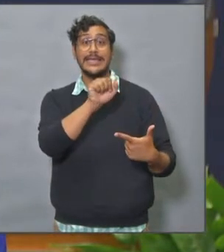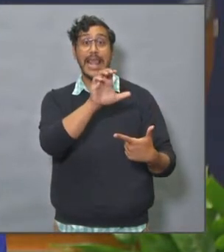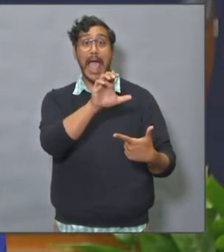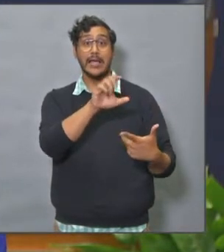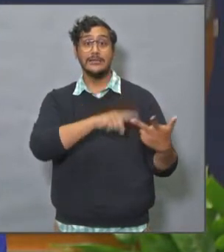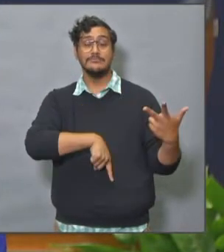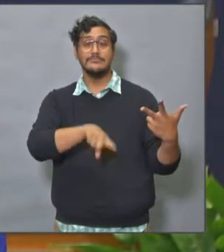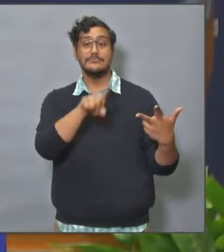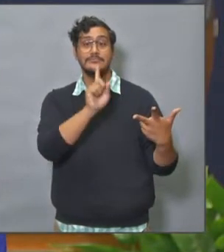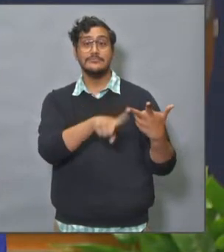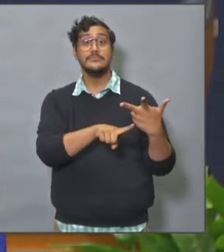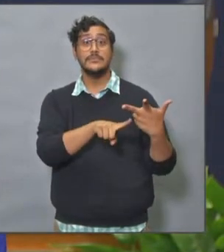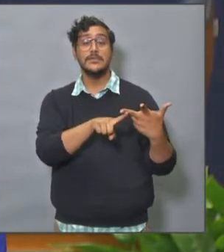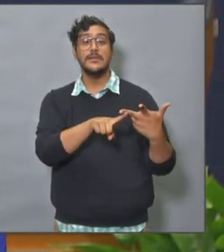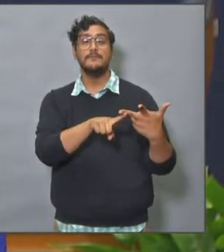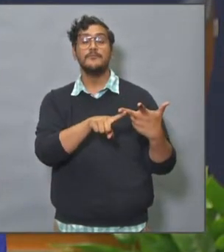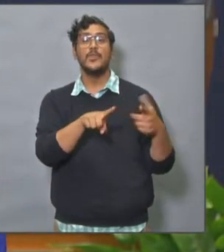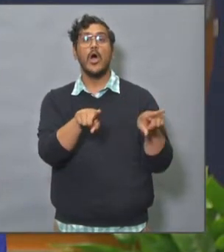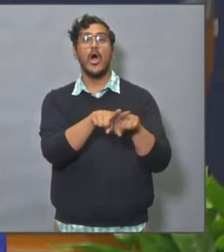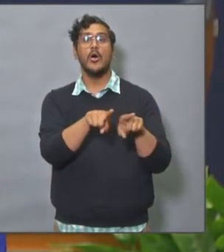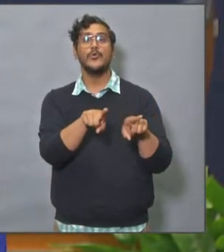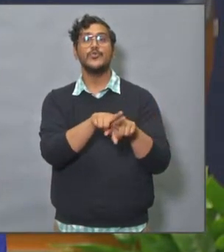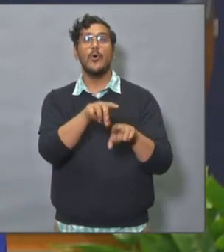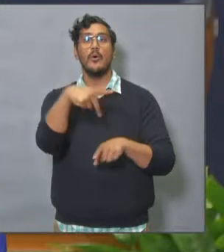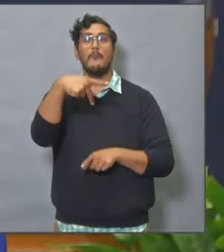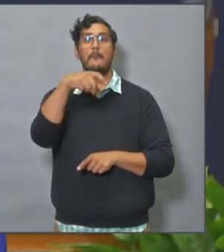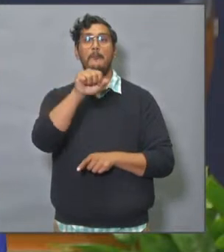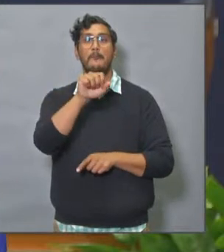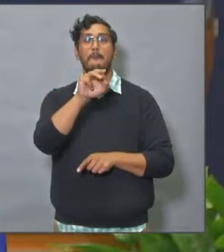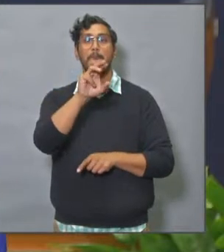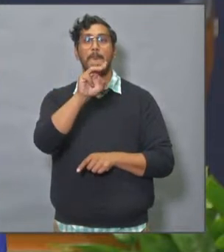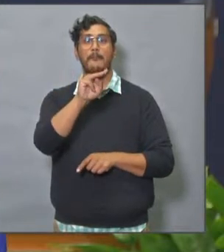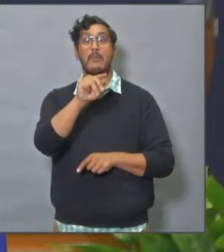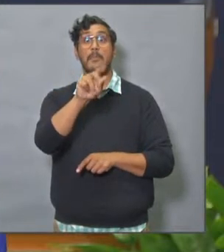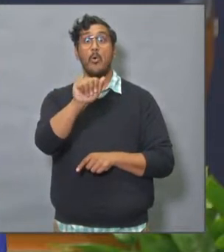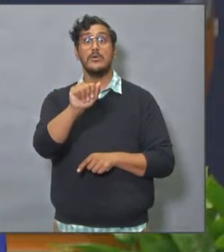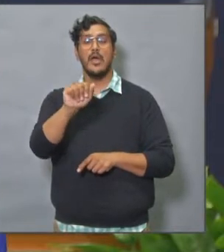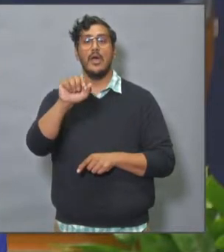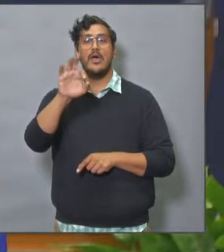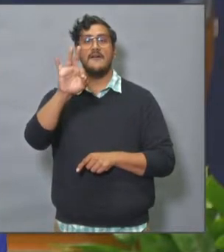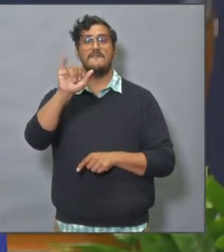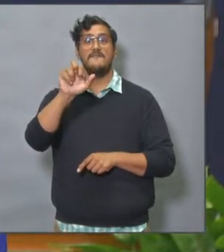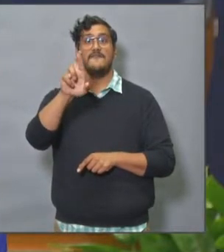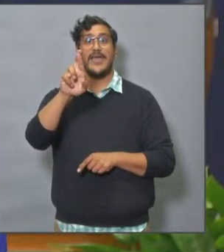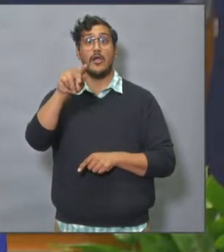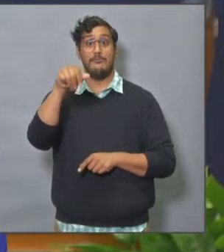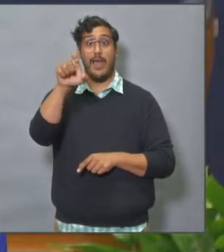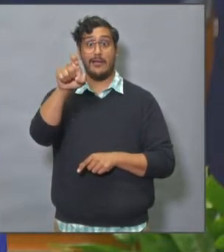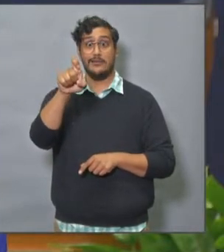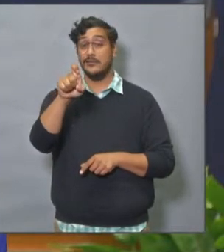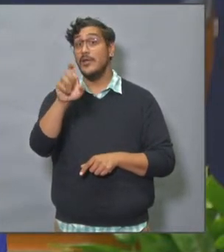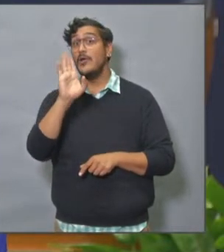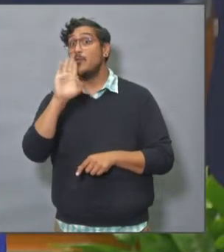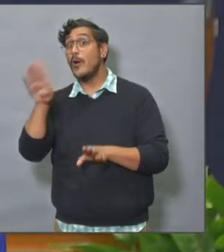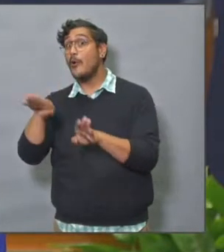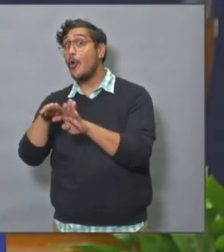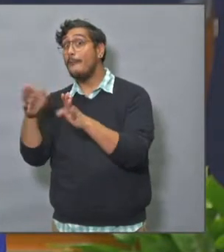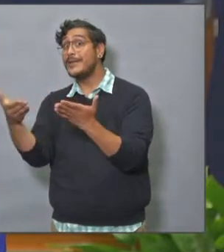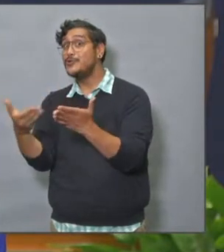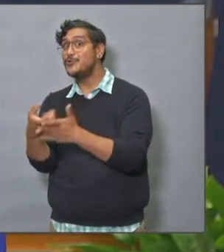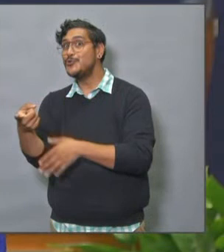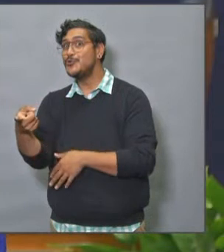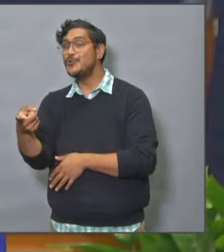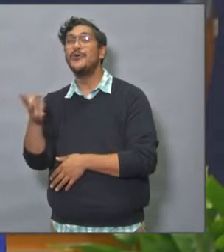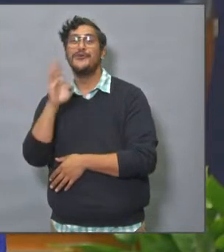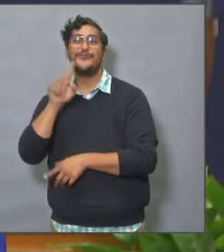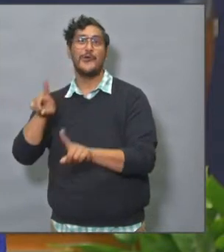del Este de Los Ángeles y en el Pomona Fairplex. También vamos a abrir nuevos sitios en donde personas pueden hacer